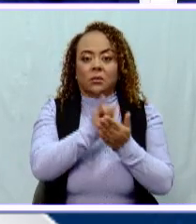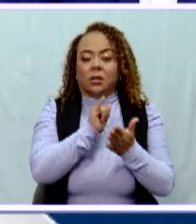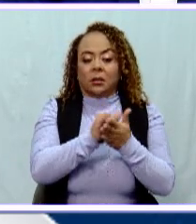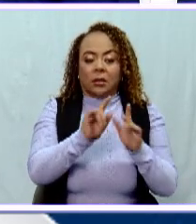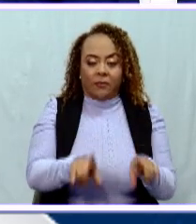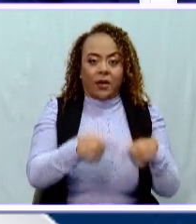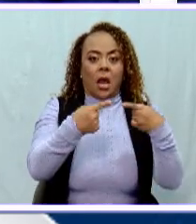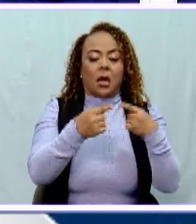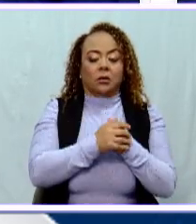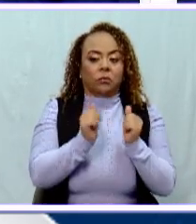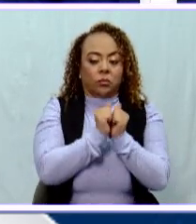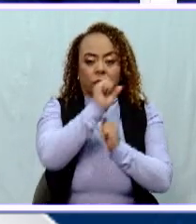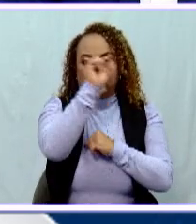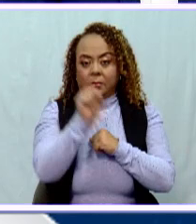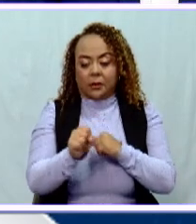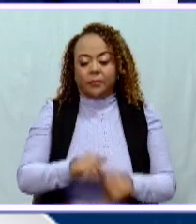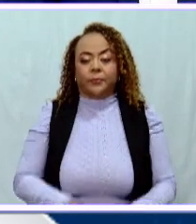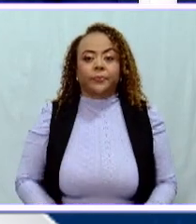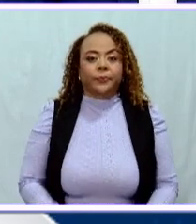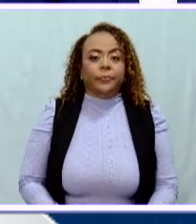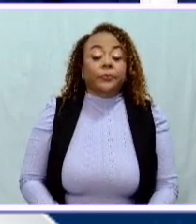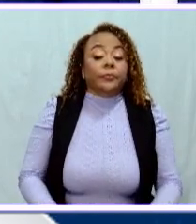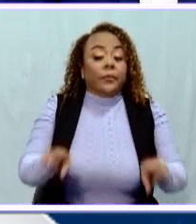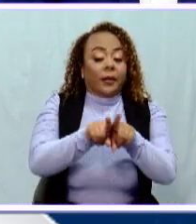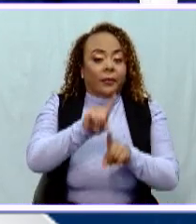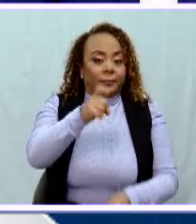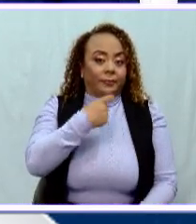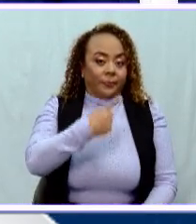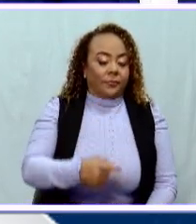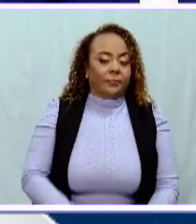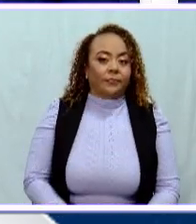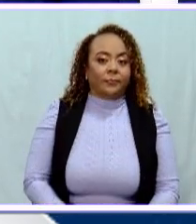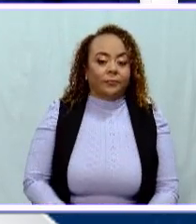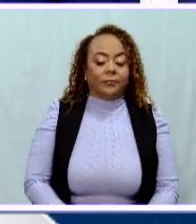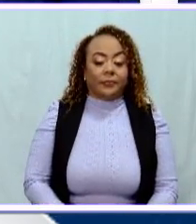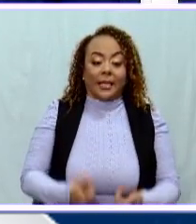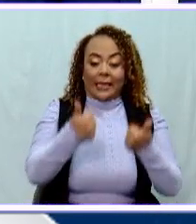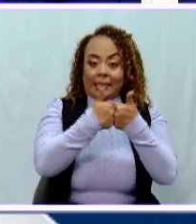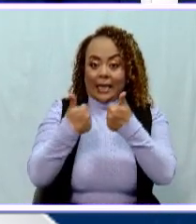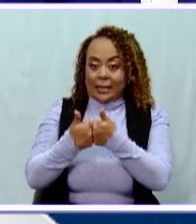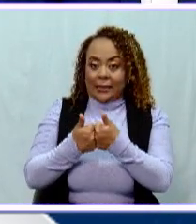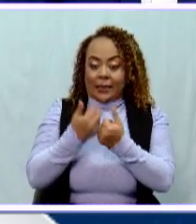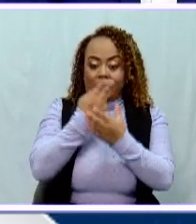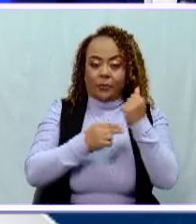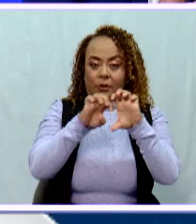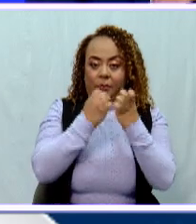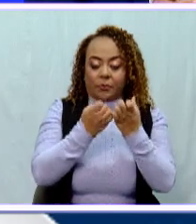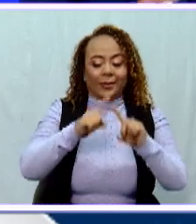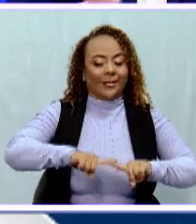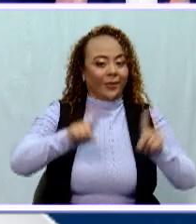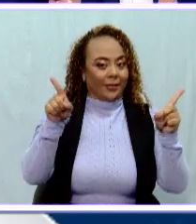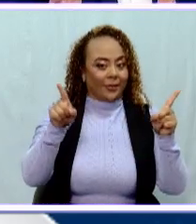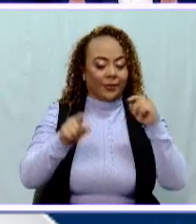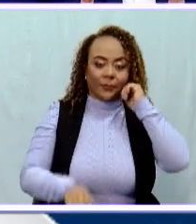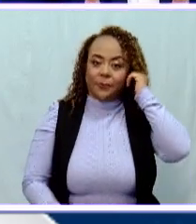final ante el deportivo Saprissa también hay que decir que las series entre estos dos equipos son distintas